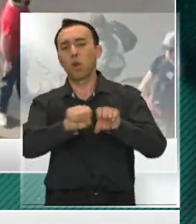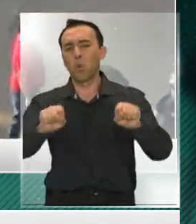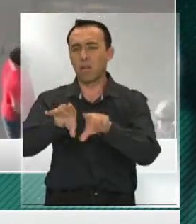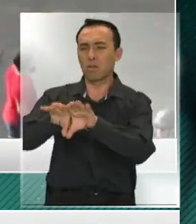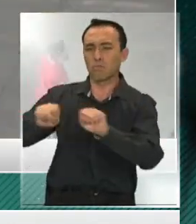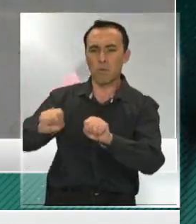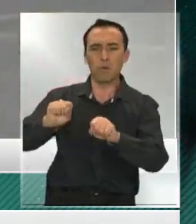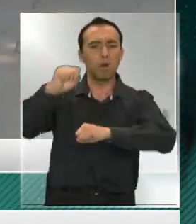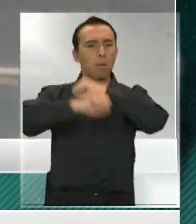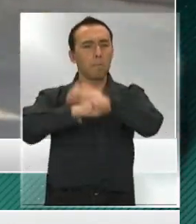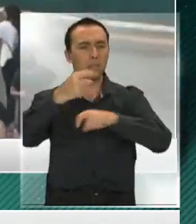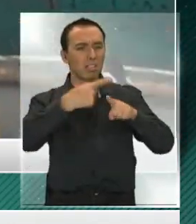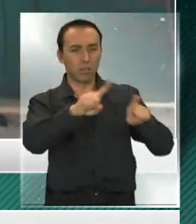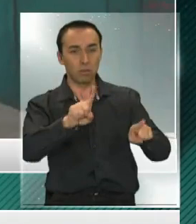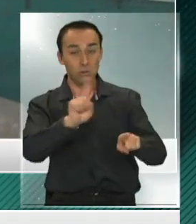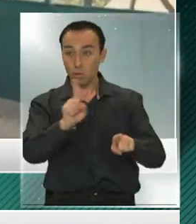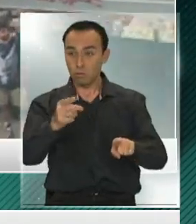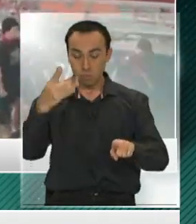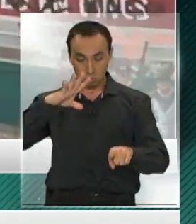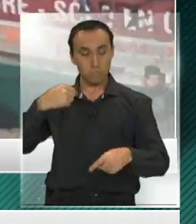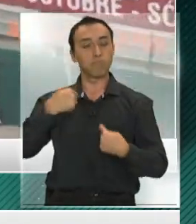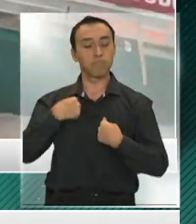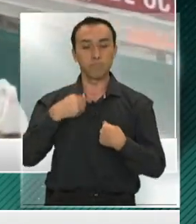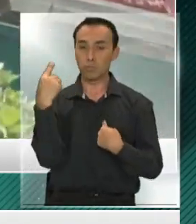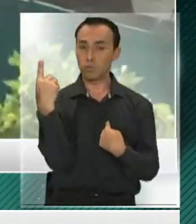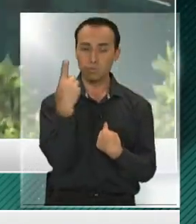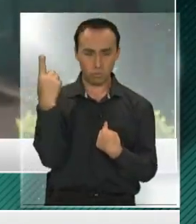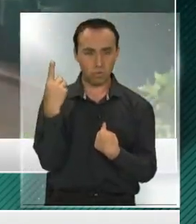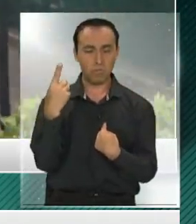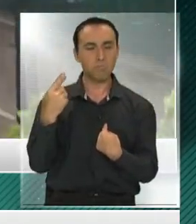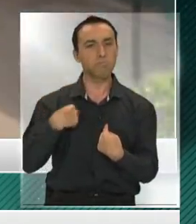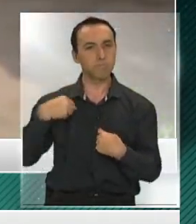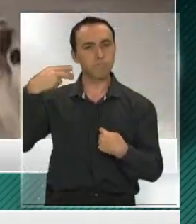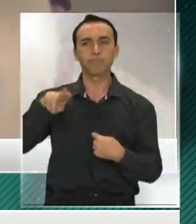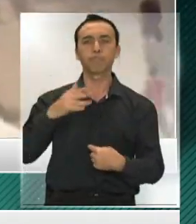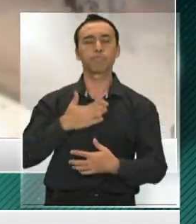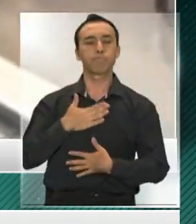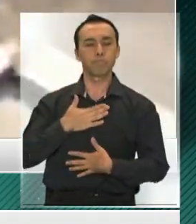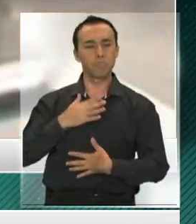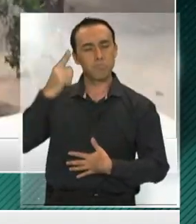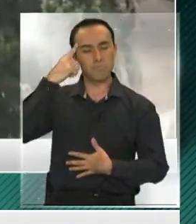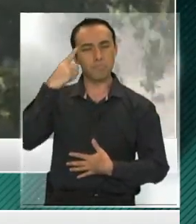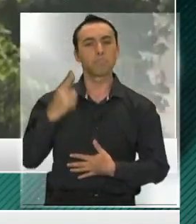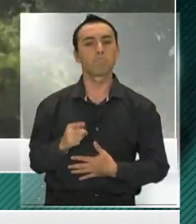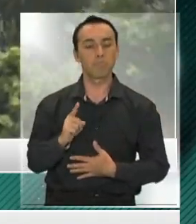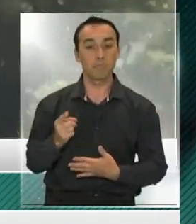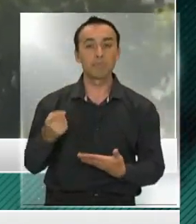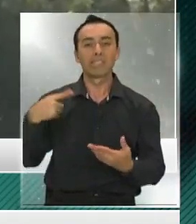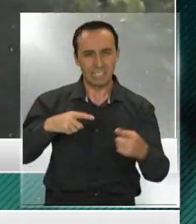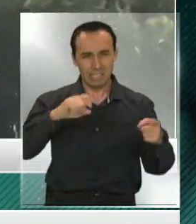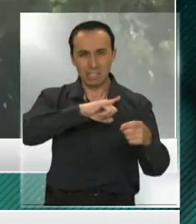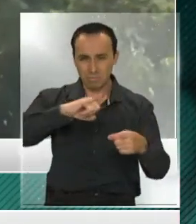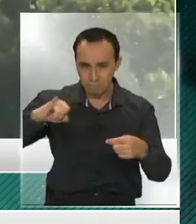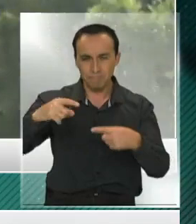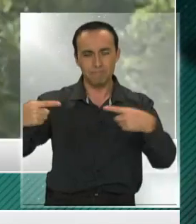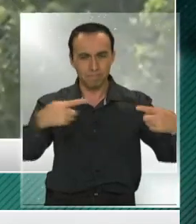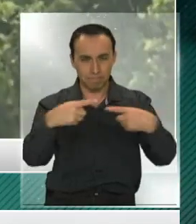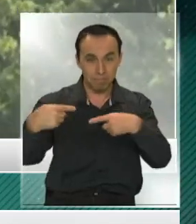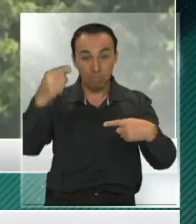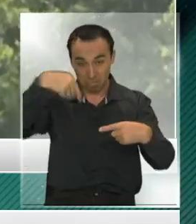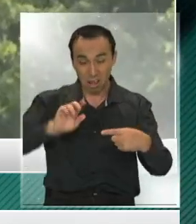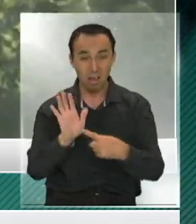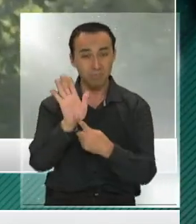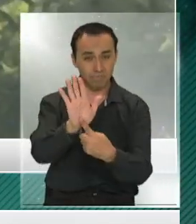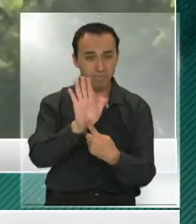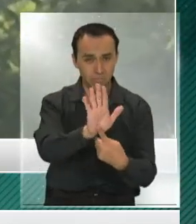los empresarios, sino que está aquí ejerciendo una iniciativa propia. Por supuesto que será materia de discusión, pero mirando las potenciales soluciones,